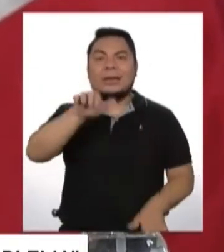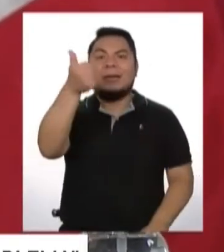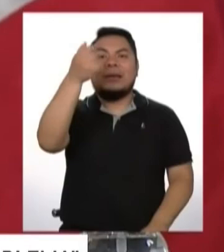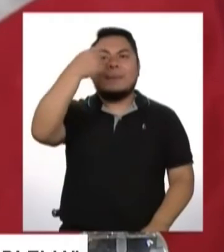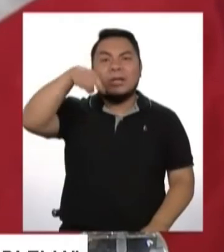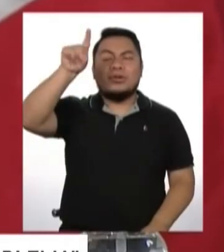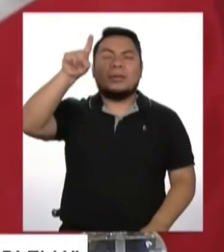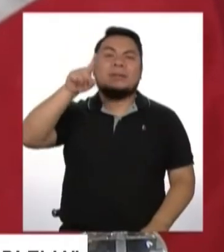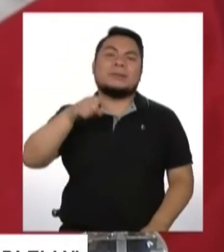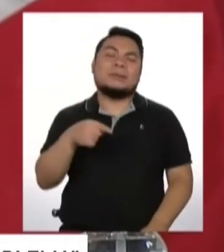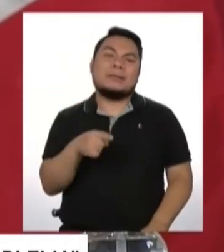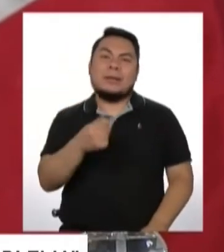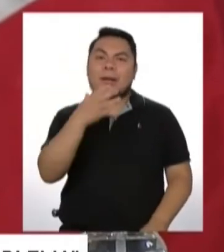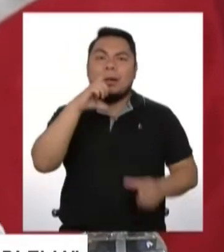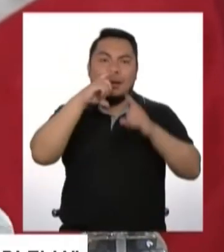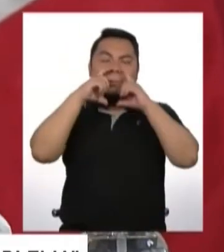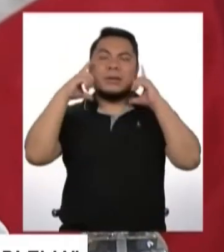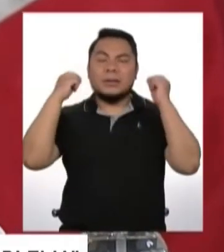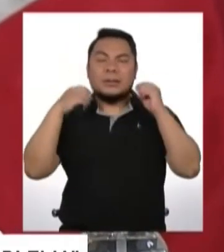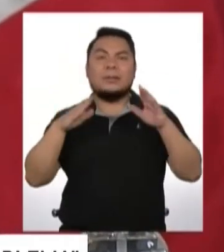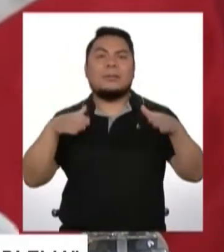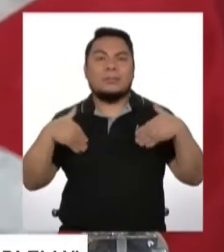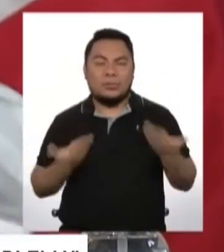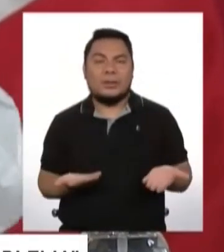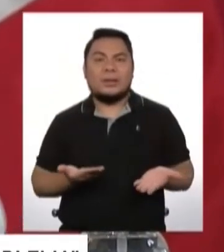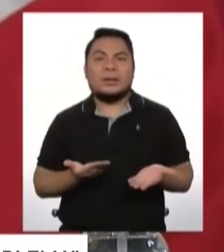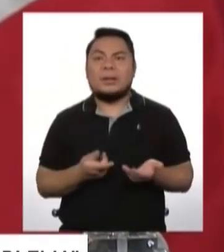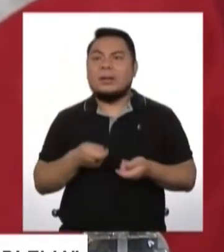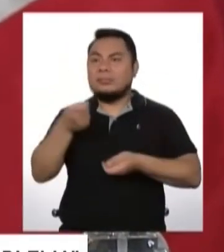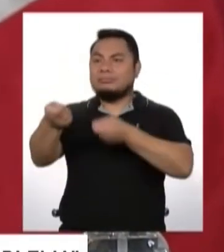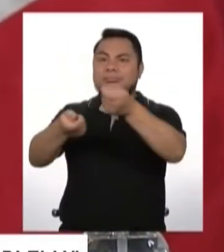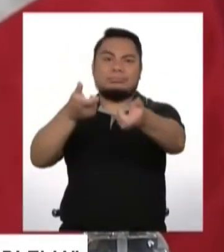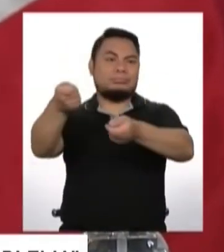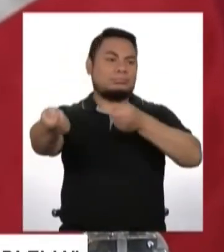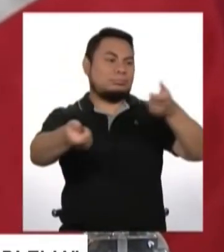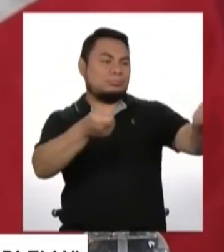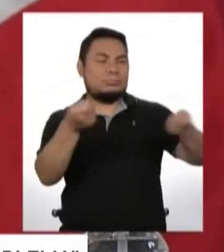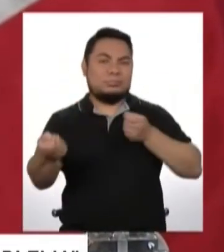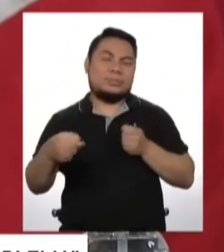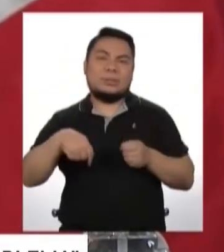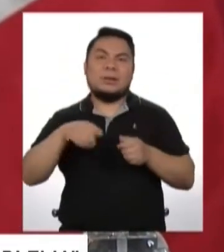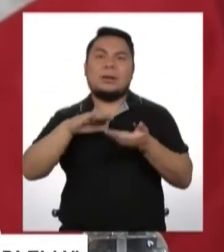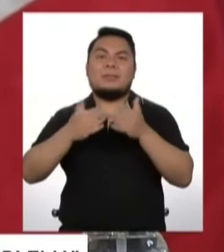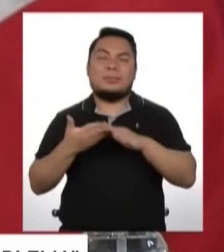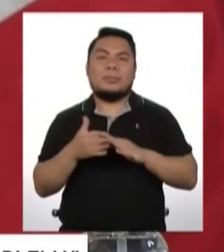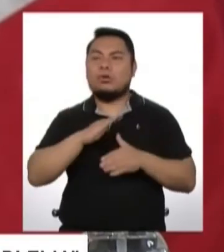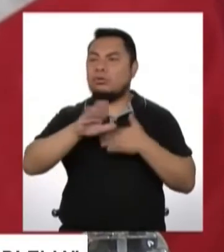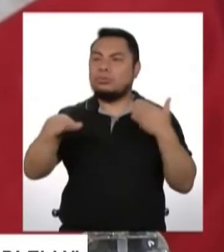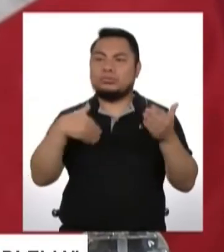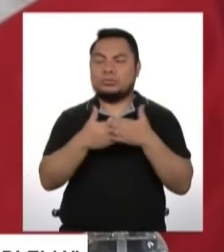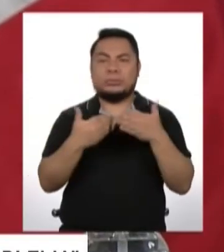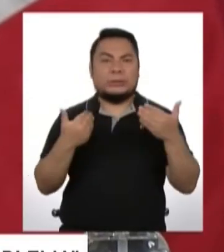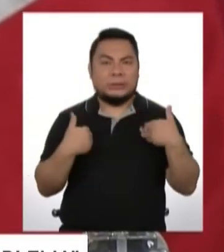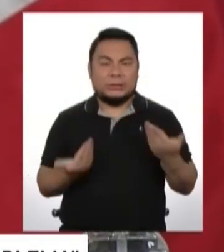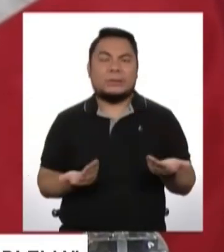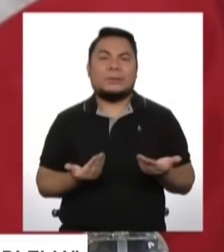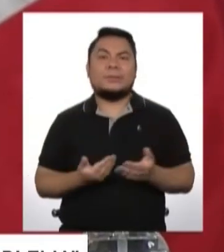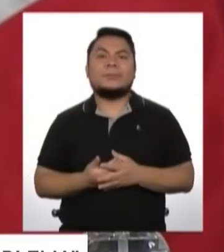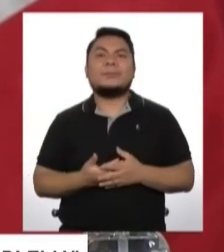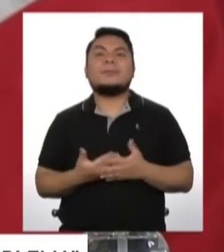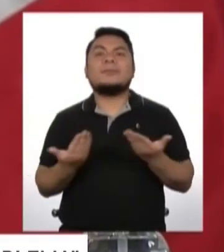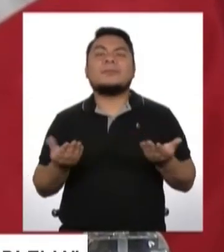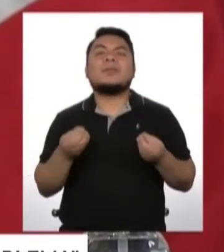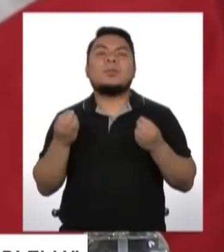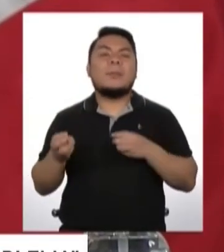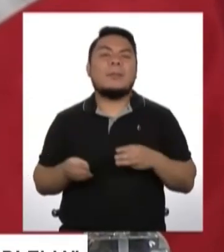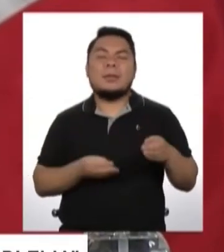de mascarillas para poder distribuir a la población, para que todos tengan. Entonces, ¿cuál es la